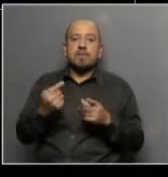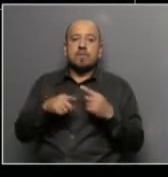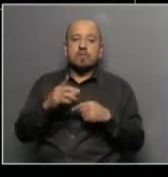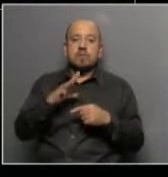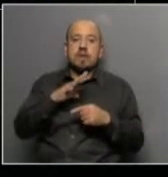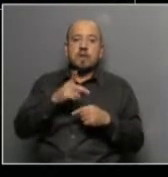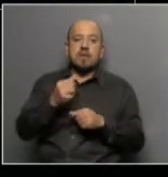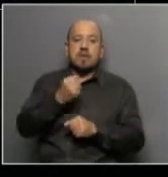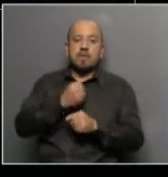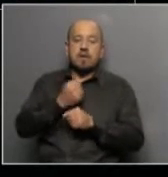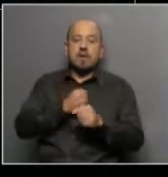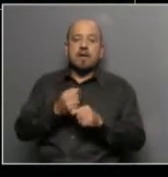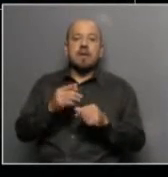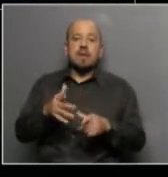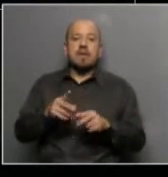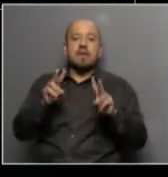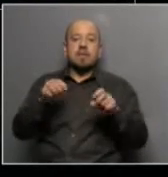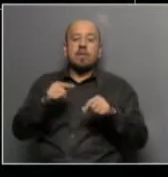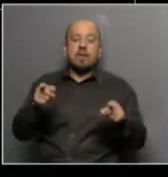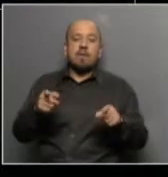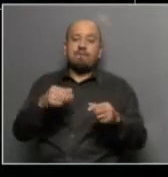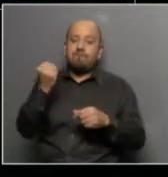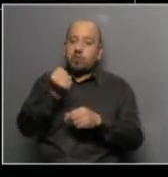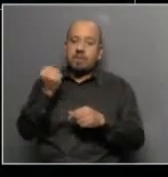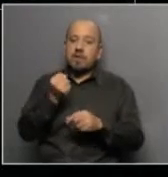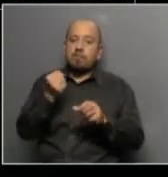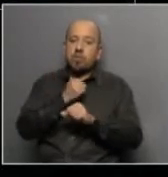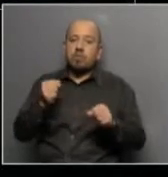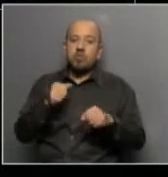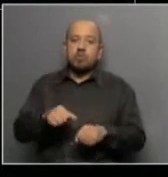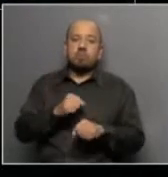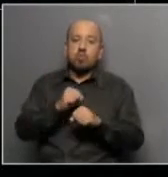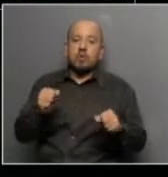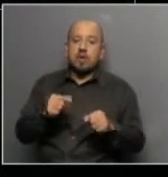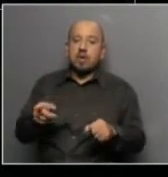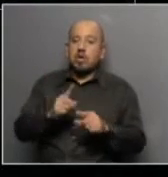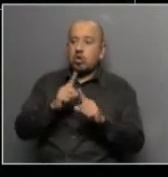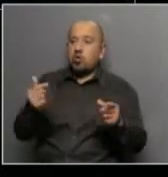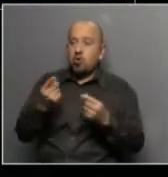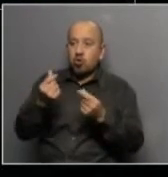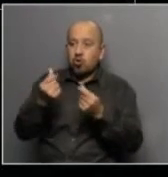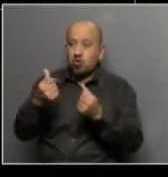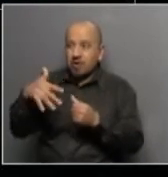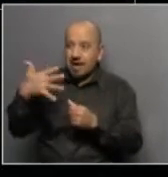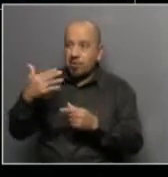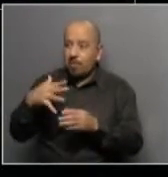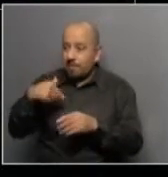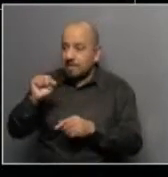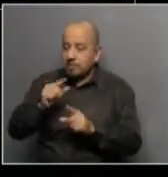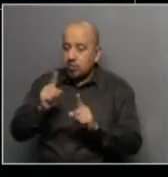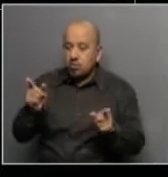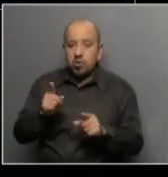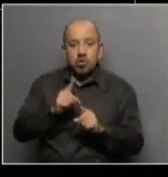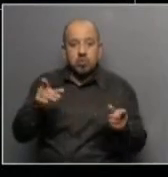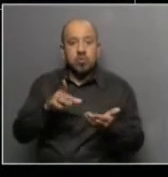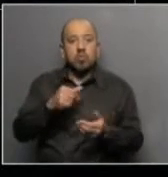en el stock es un elemento fundamental que nos permita atender a esto, no incrementar costos, no subutilizar